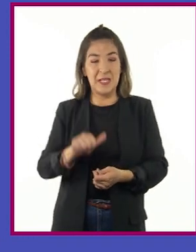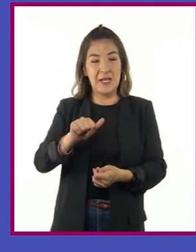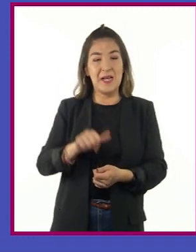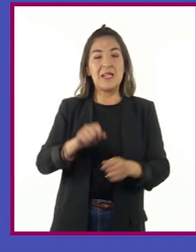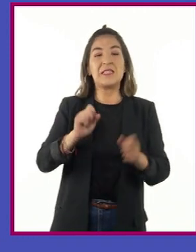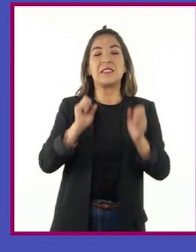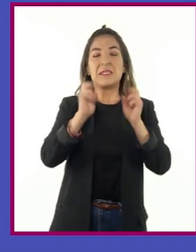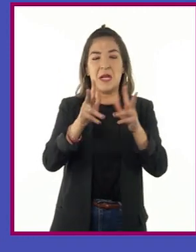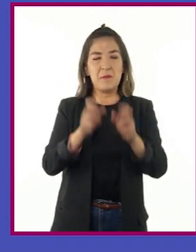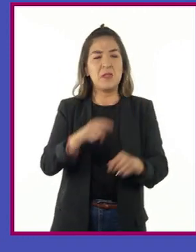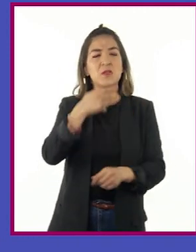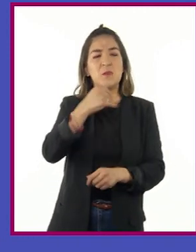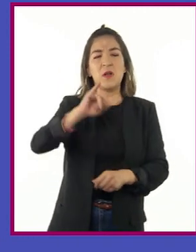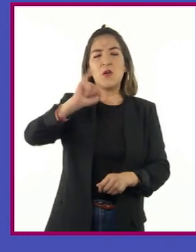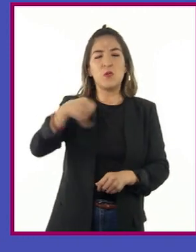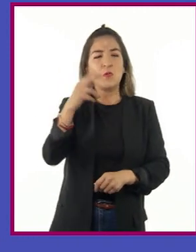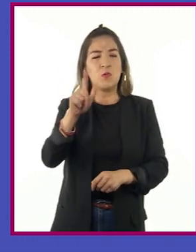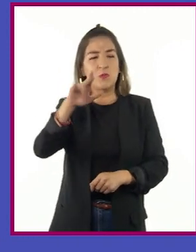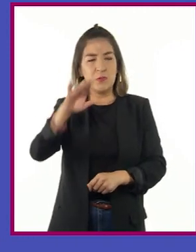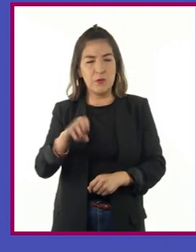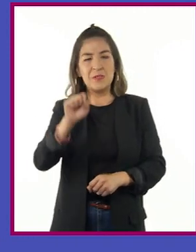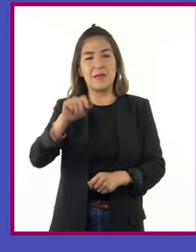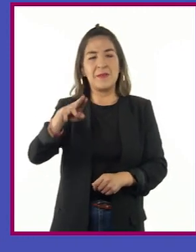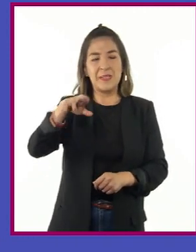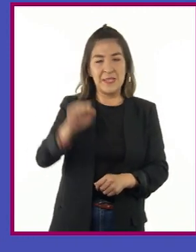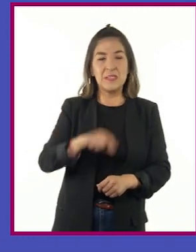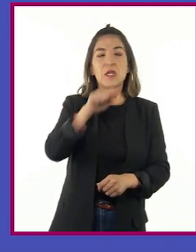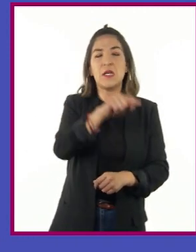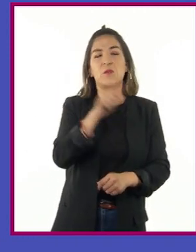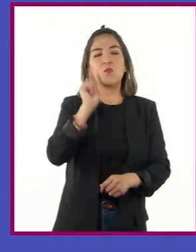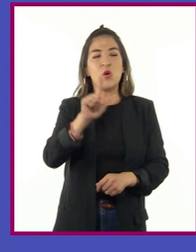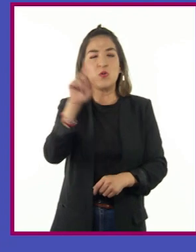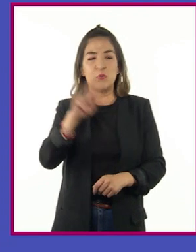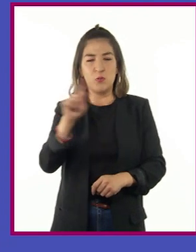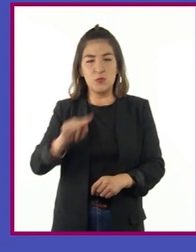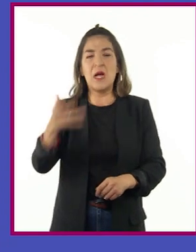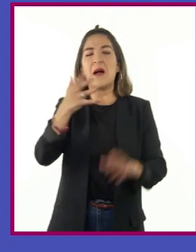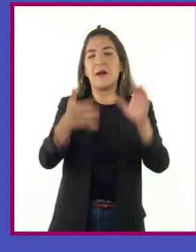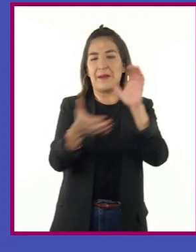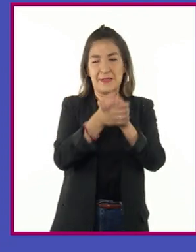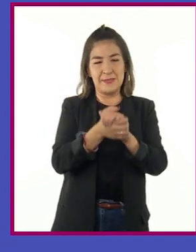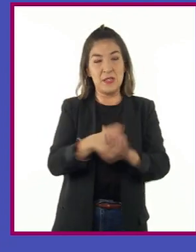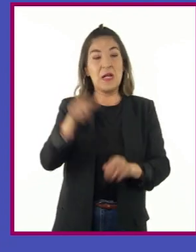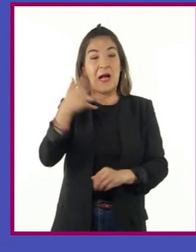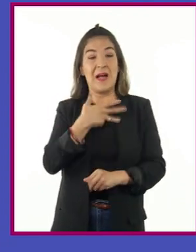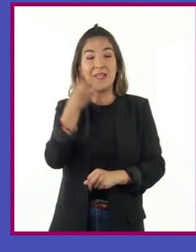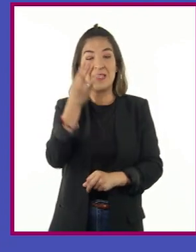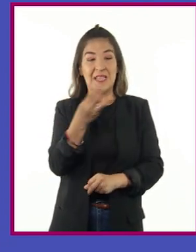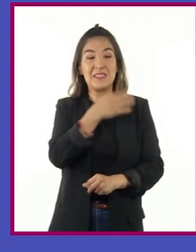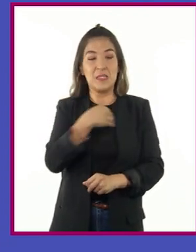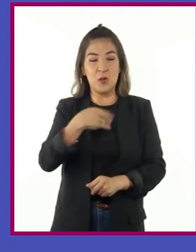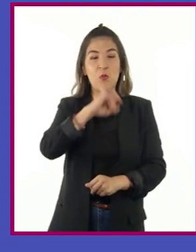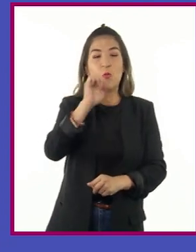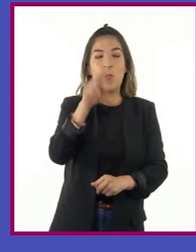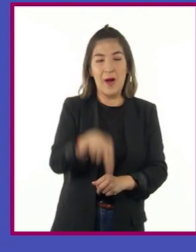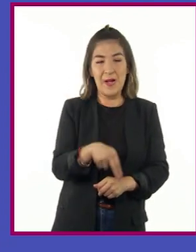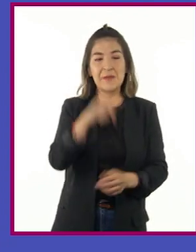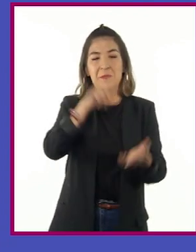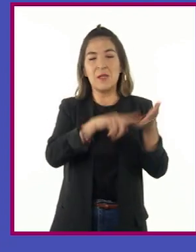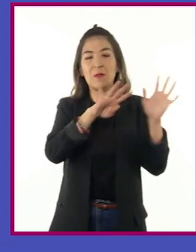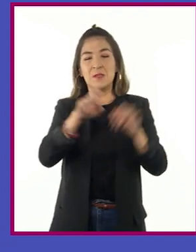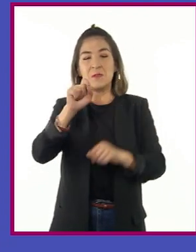se casaron. Tuvieron 3 hijos, Juan en 1920, Jorge en 1923 y yo,